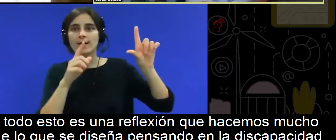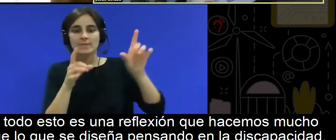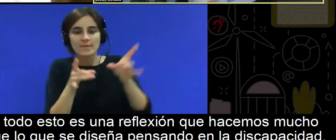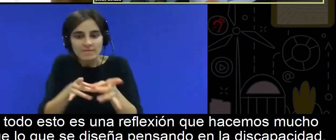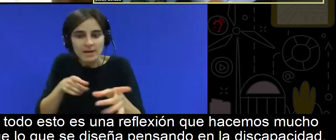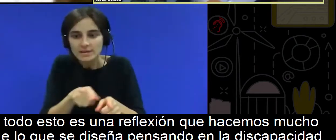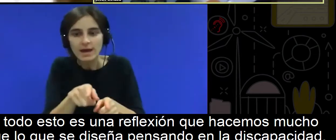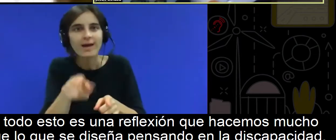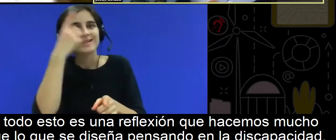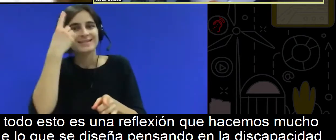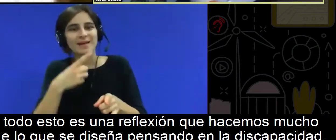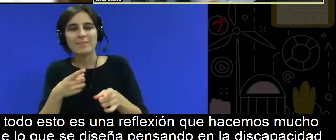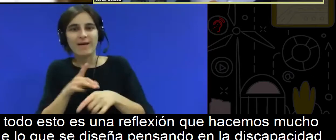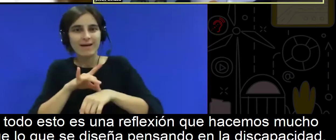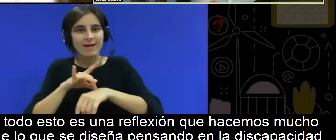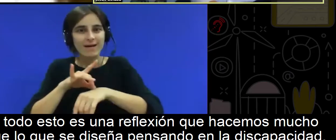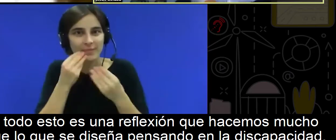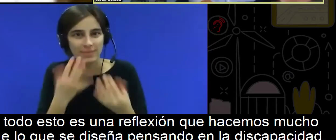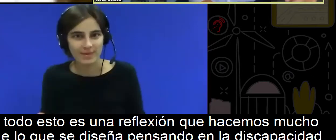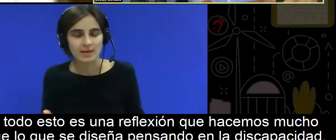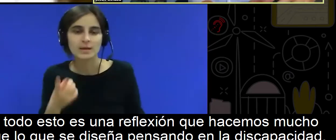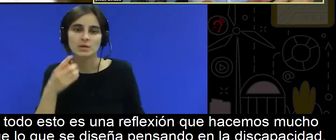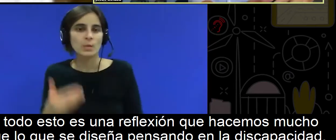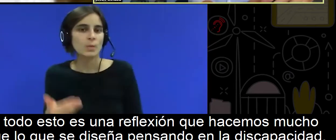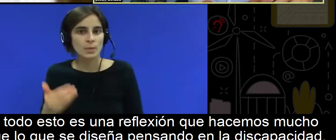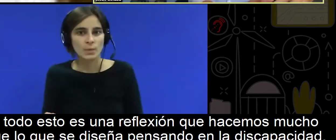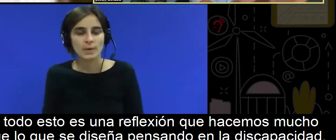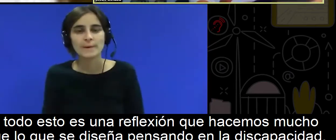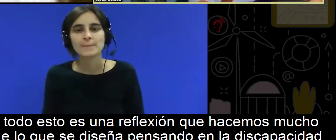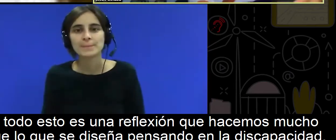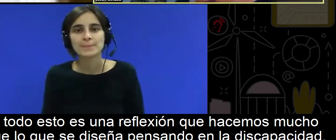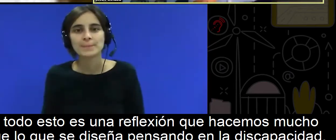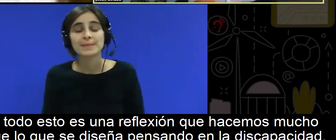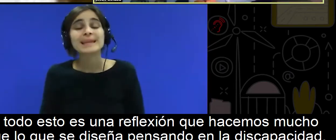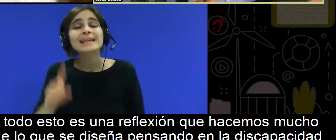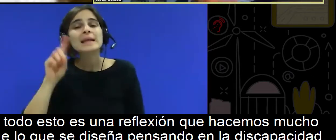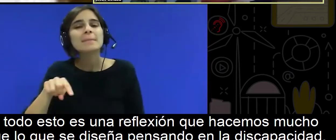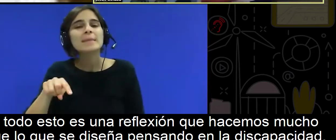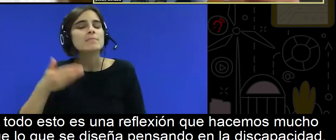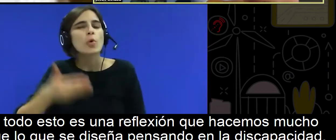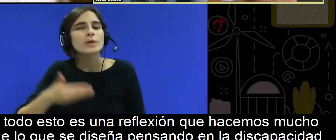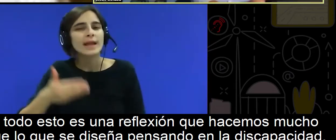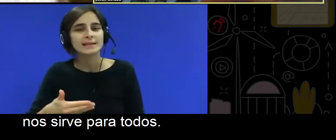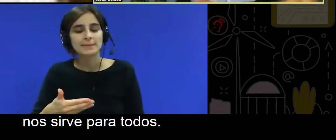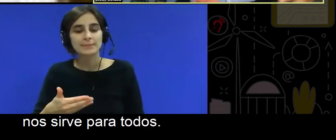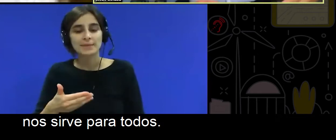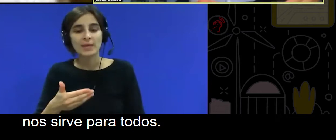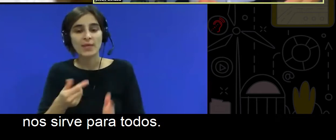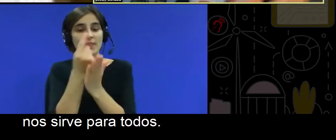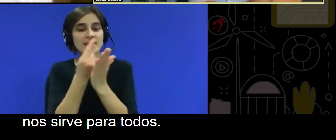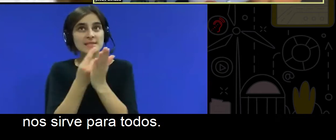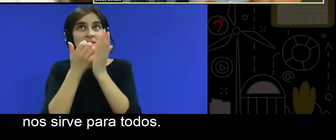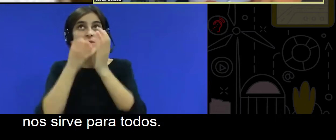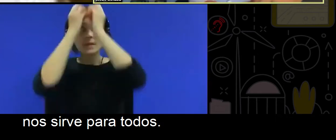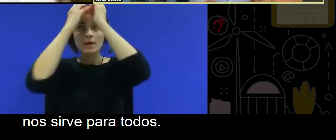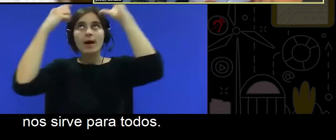también es otra reflexión que hacemos mucho en accesibilidad, que es que lo que al final se diseña pensando en la discapacidad nos sirve para todos,